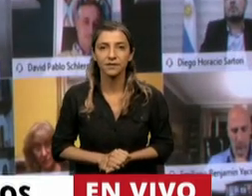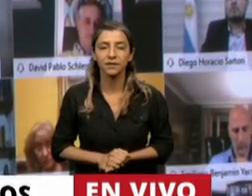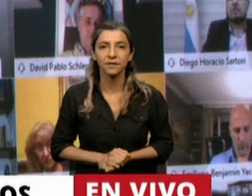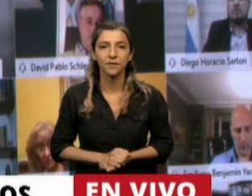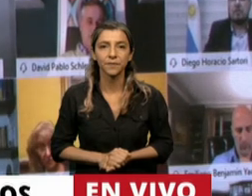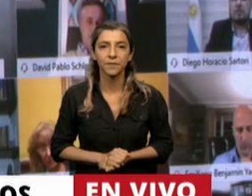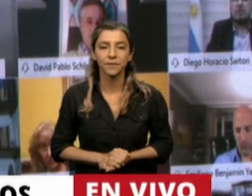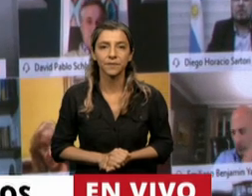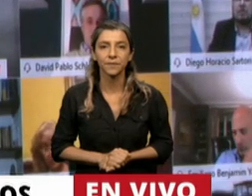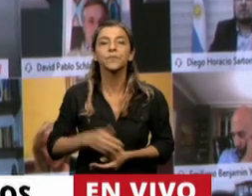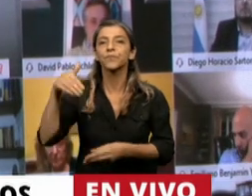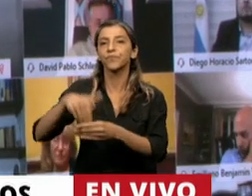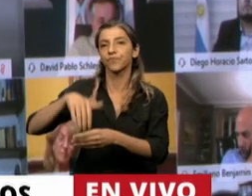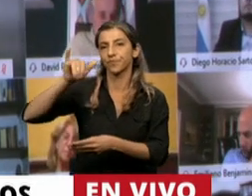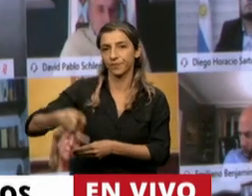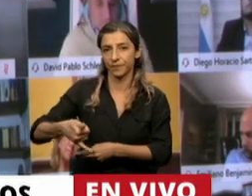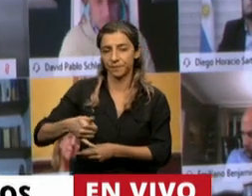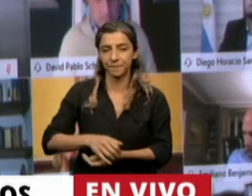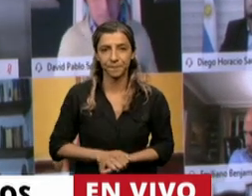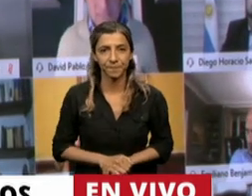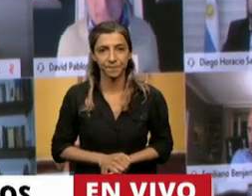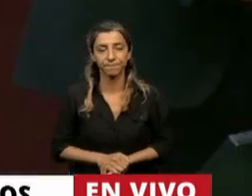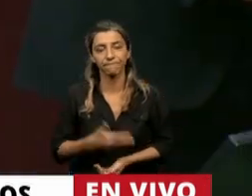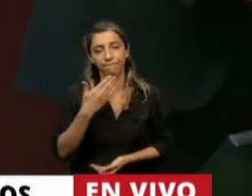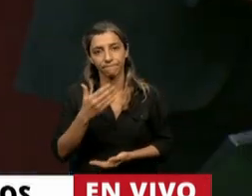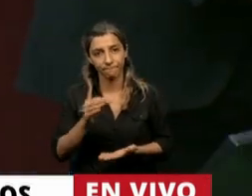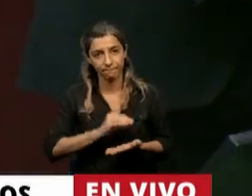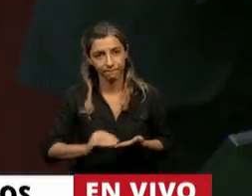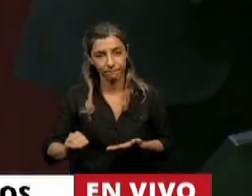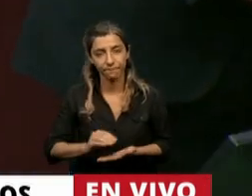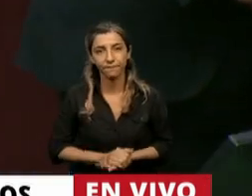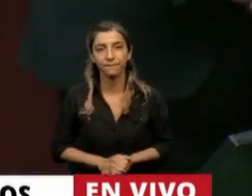Reyes afirmativo presidente Gracias